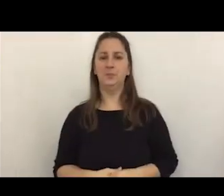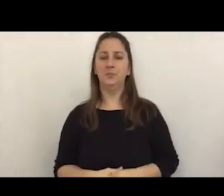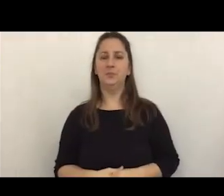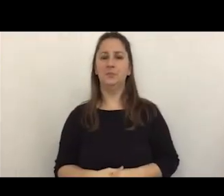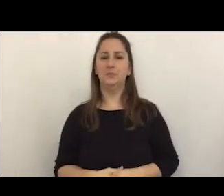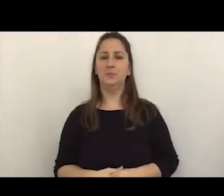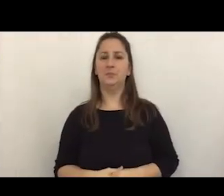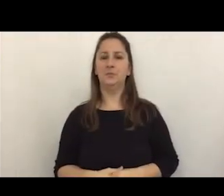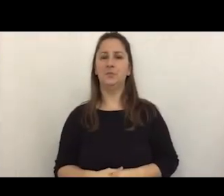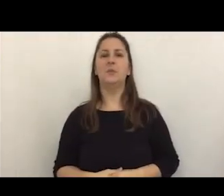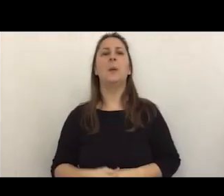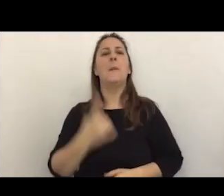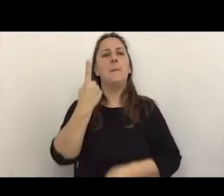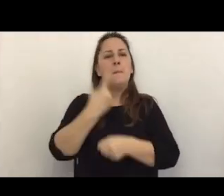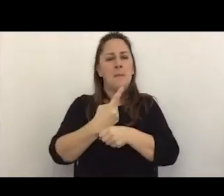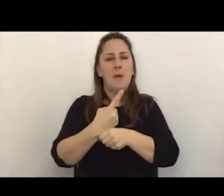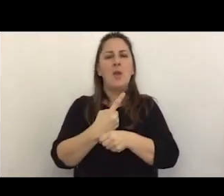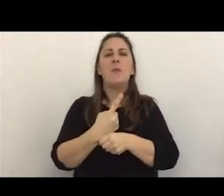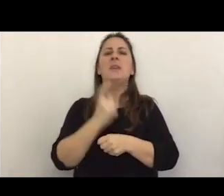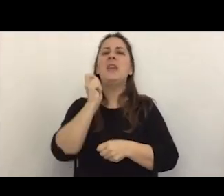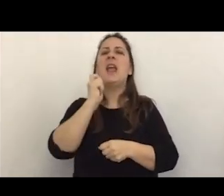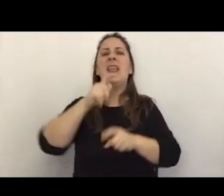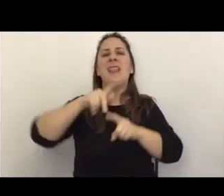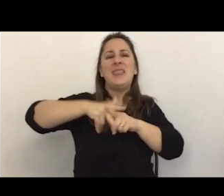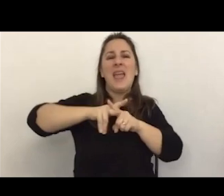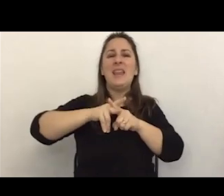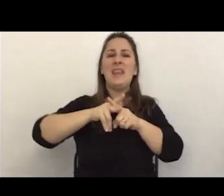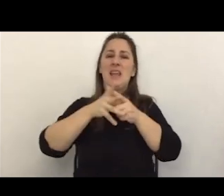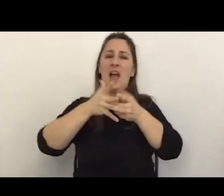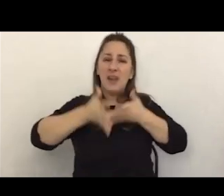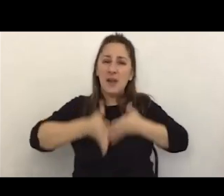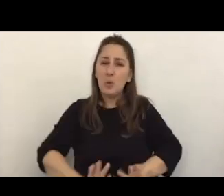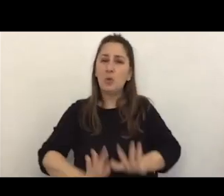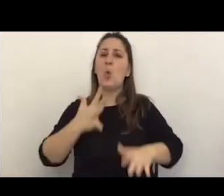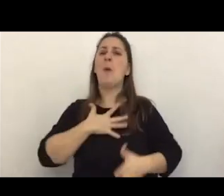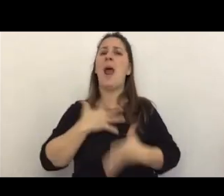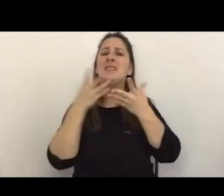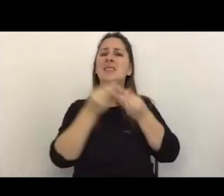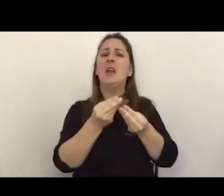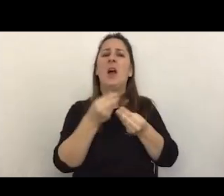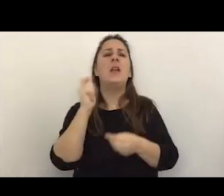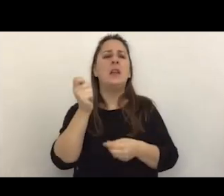¿quiénes pueden acceder a una técnica de reproducción humana asistida?